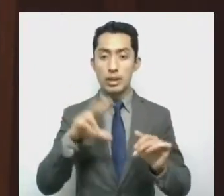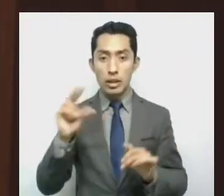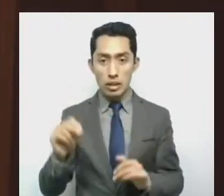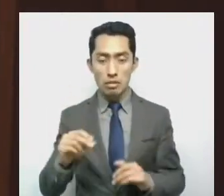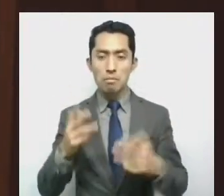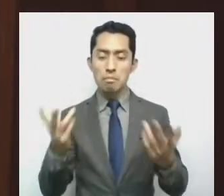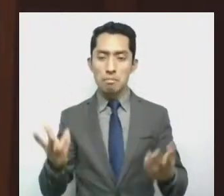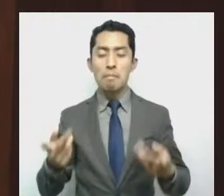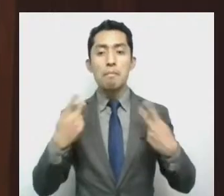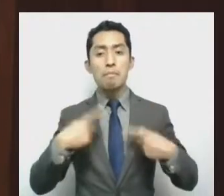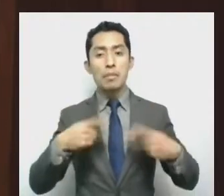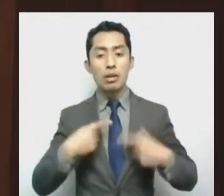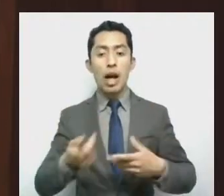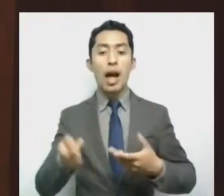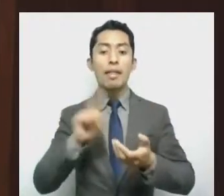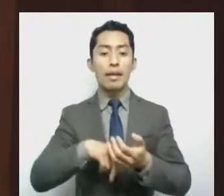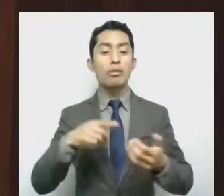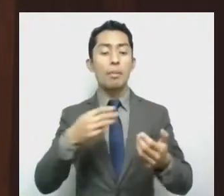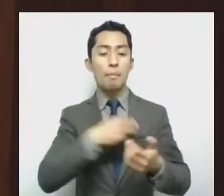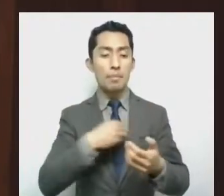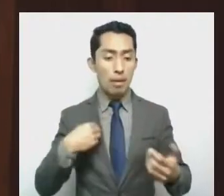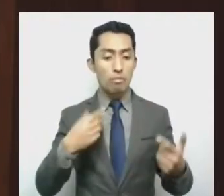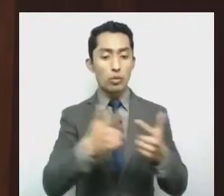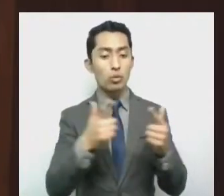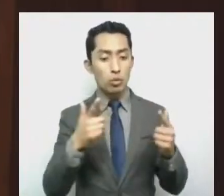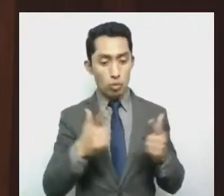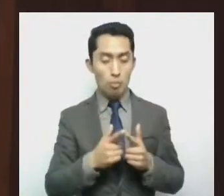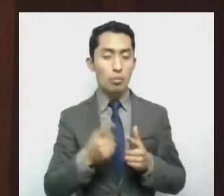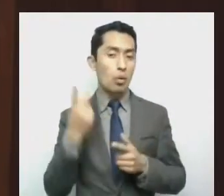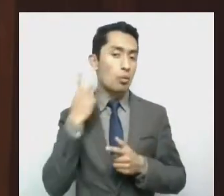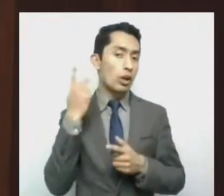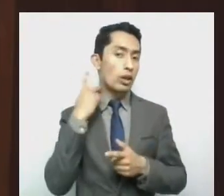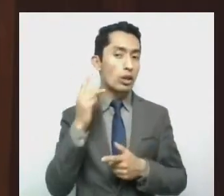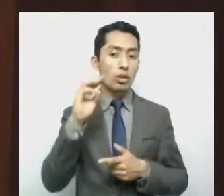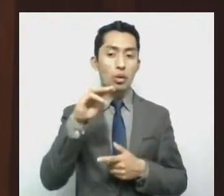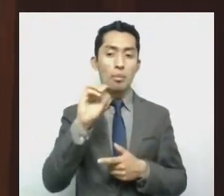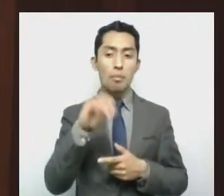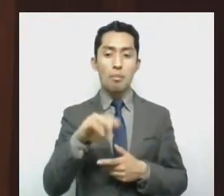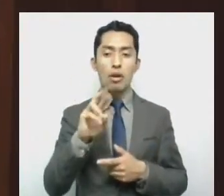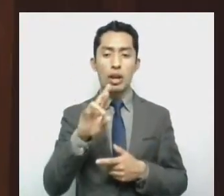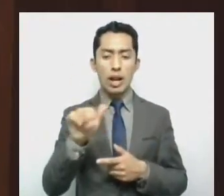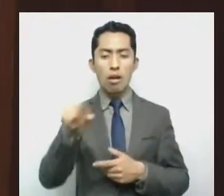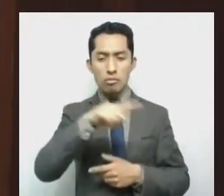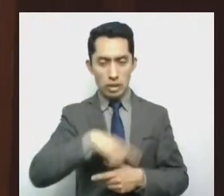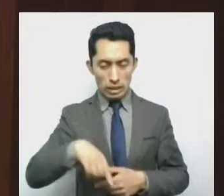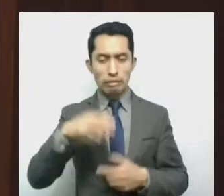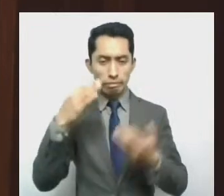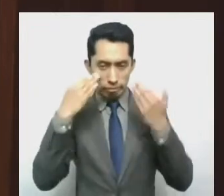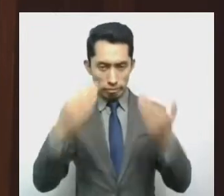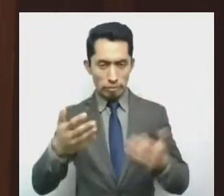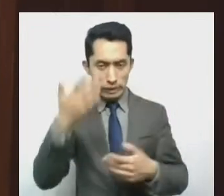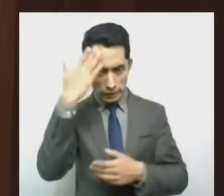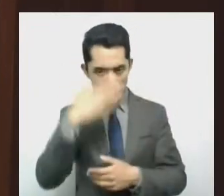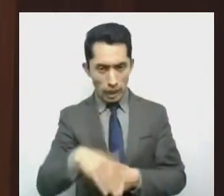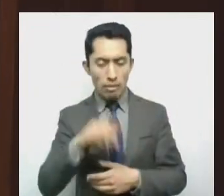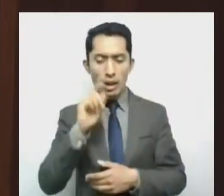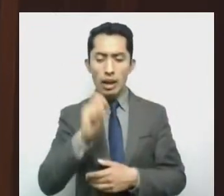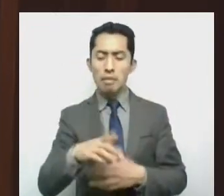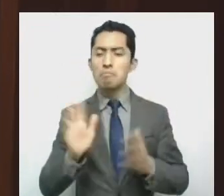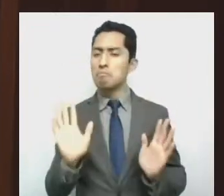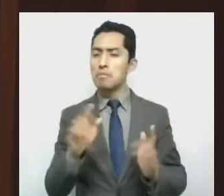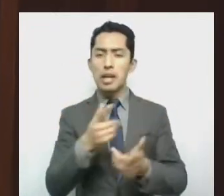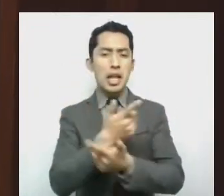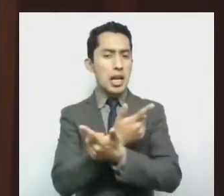militantes y miembros del Grupo Parlamentario de Morena, pueden dar constancia de la libertad, de